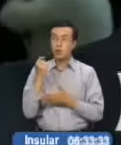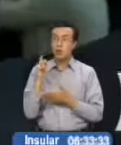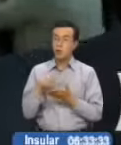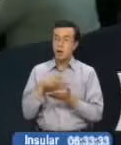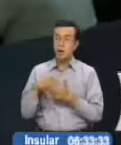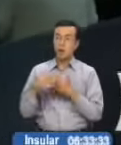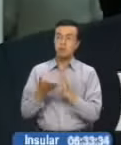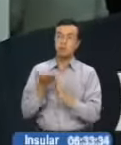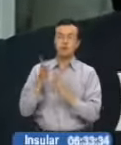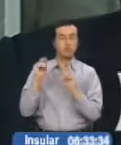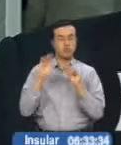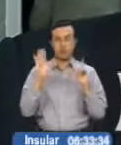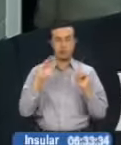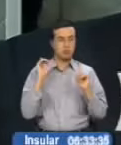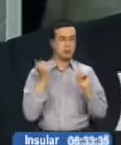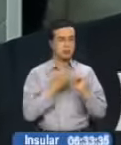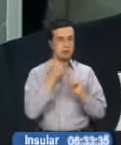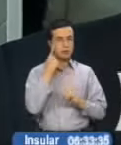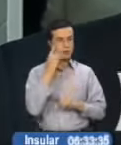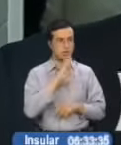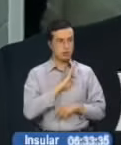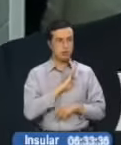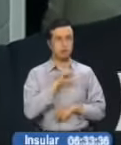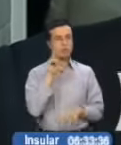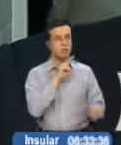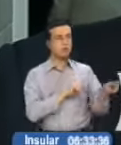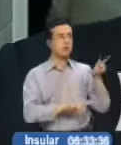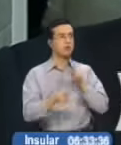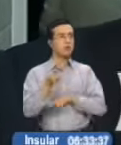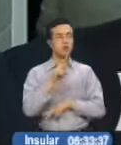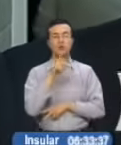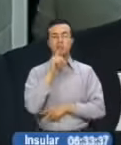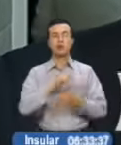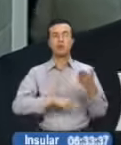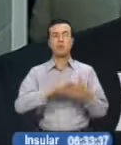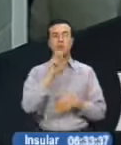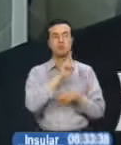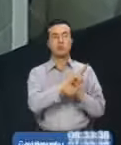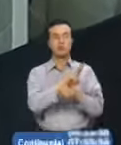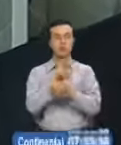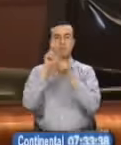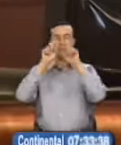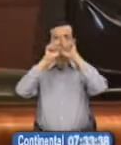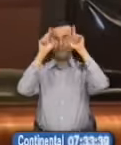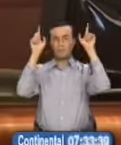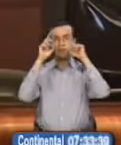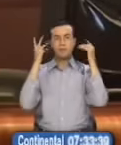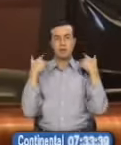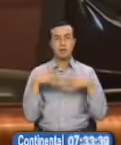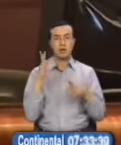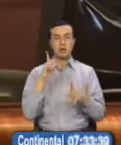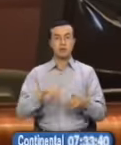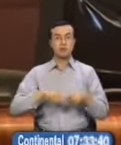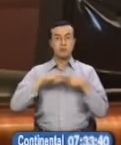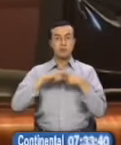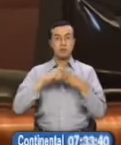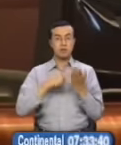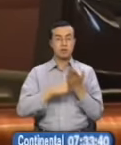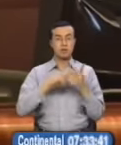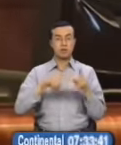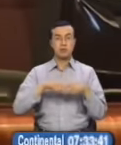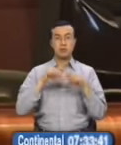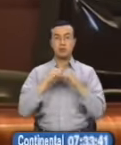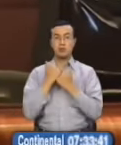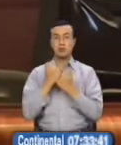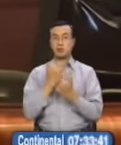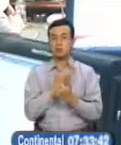a través de las notas técnicas y de los estudios actuariales que tienen que ser aprobados por la Superintendencia de Compañías. Una vez suspendida la sesión por parte de la presidenta